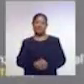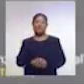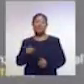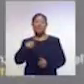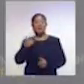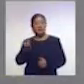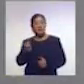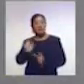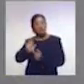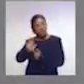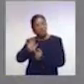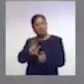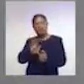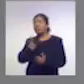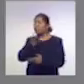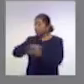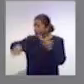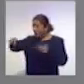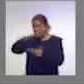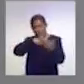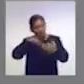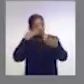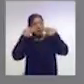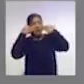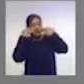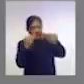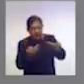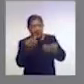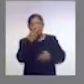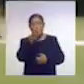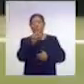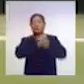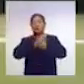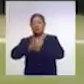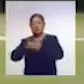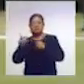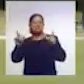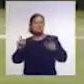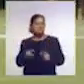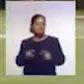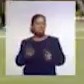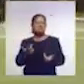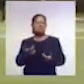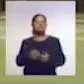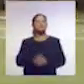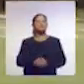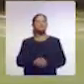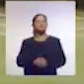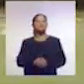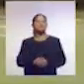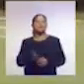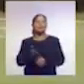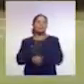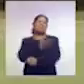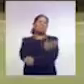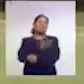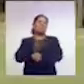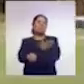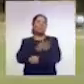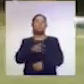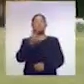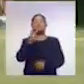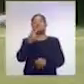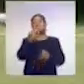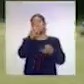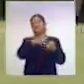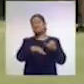para los jugadores que es así. Además, en estos torneos cortos, como ocurrió sin ir más lejos en el anterior, los dos finalistas